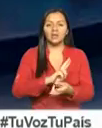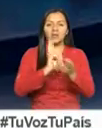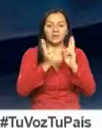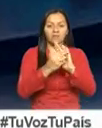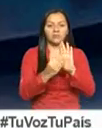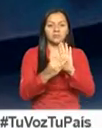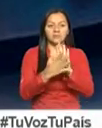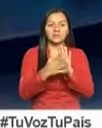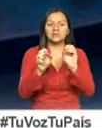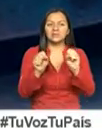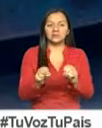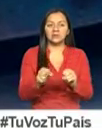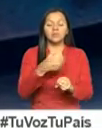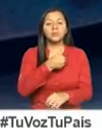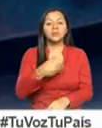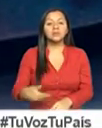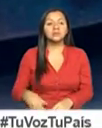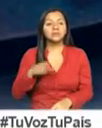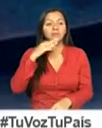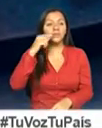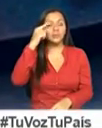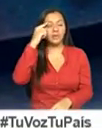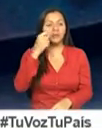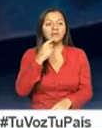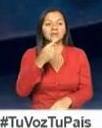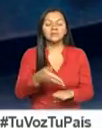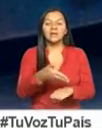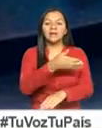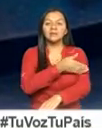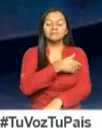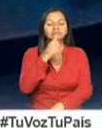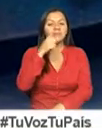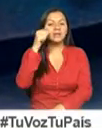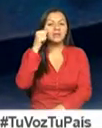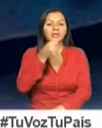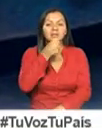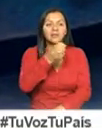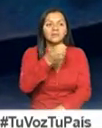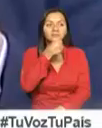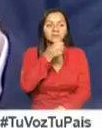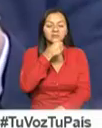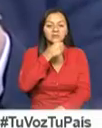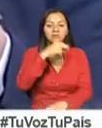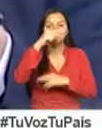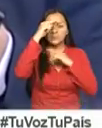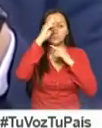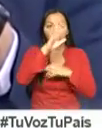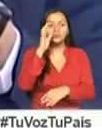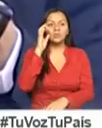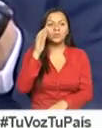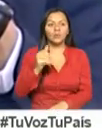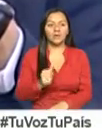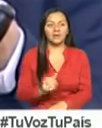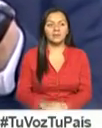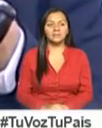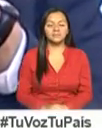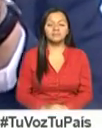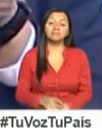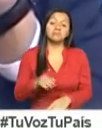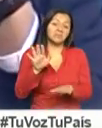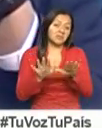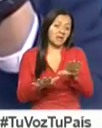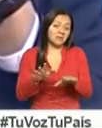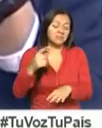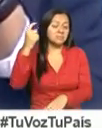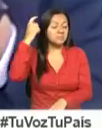reiteró el presidente de la República, Rafael Correa, en una entrevista concedida a Telerama. El creer, y tal vez